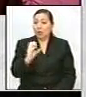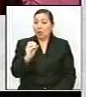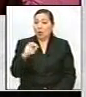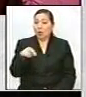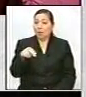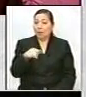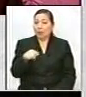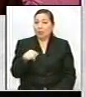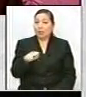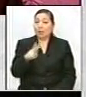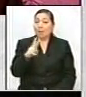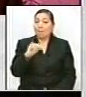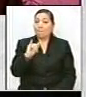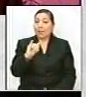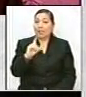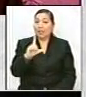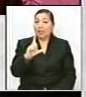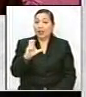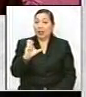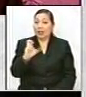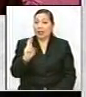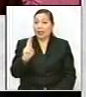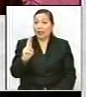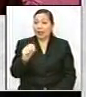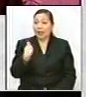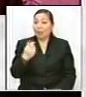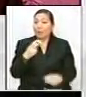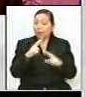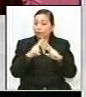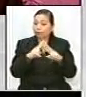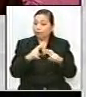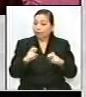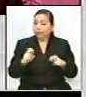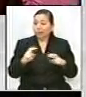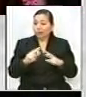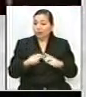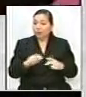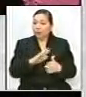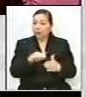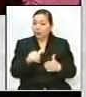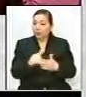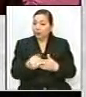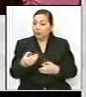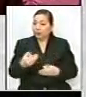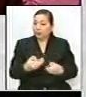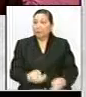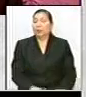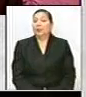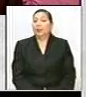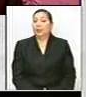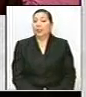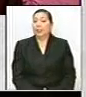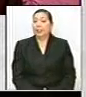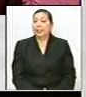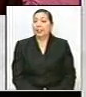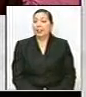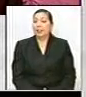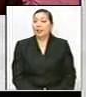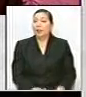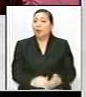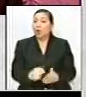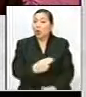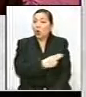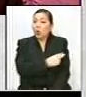Vilela, aprobó por unanimidad el plan de trabajo para la investigación que se iniciará en torno a las presuntas irregularidades en el